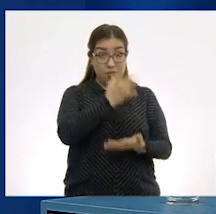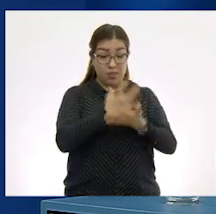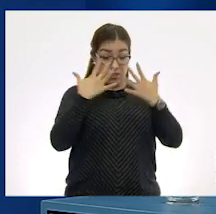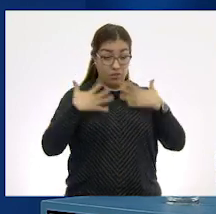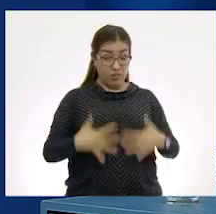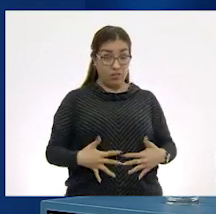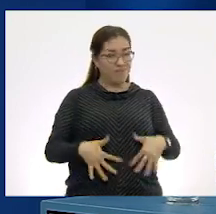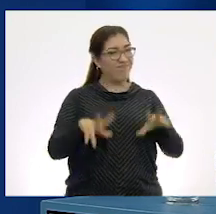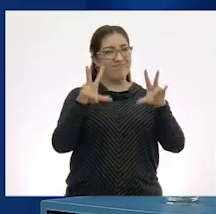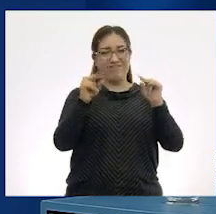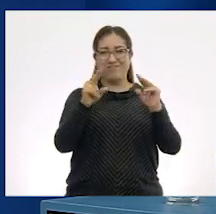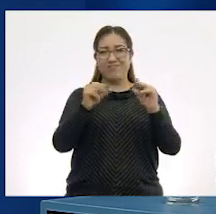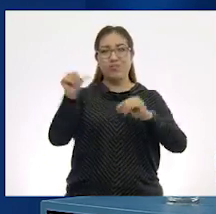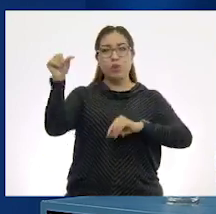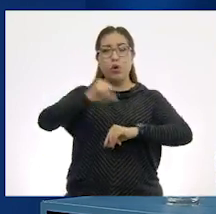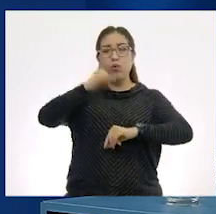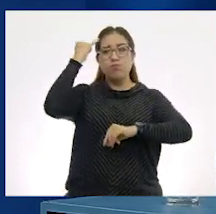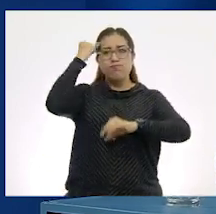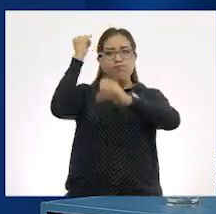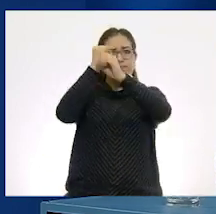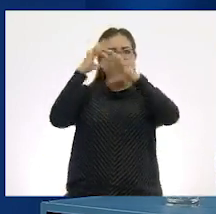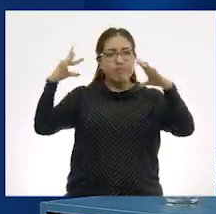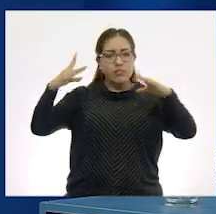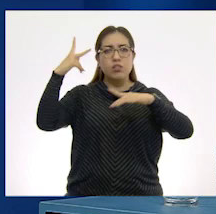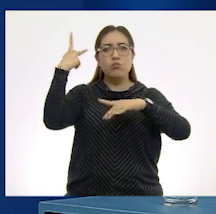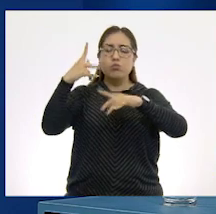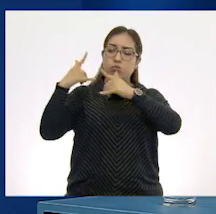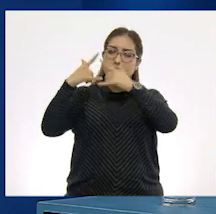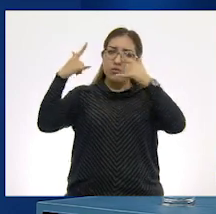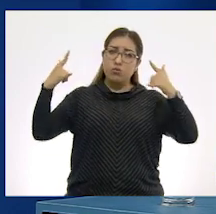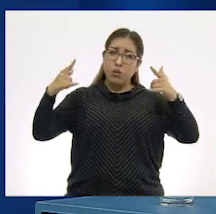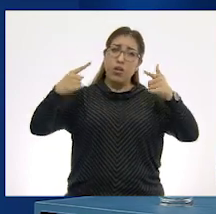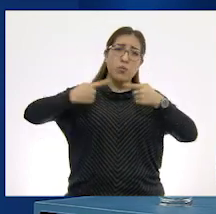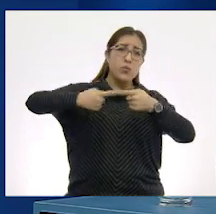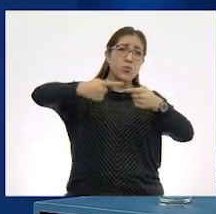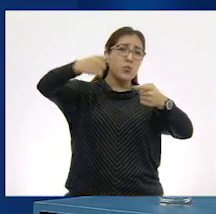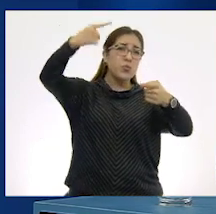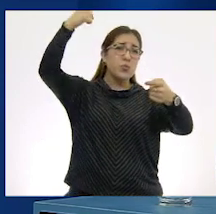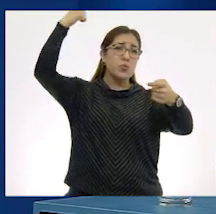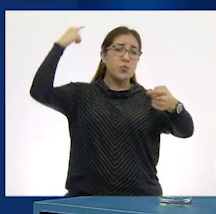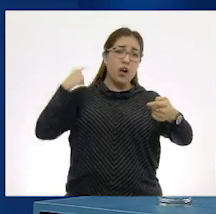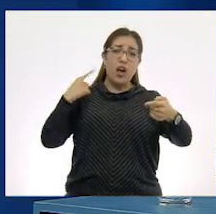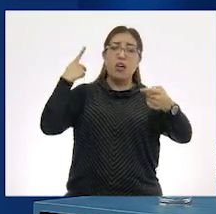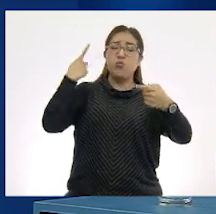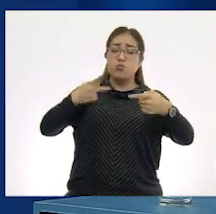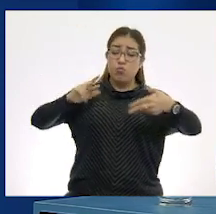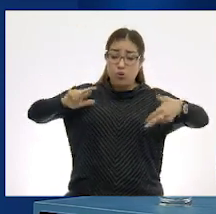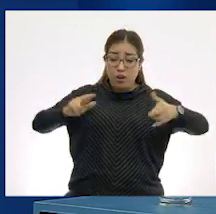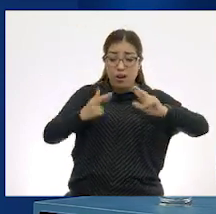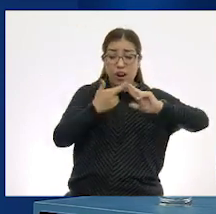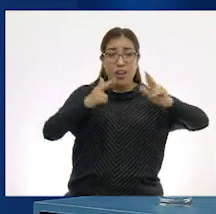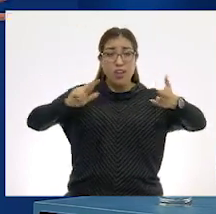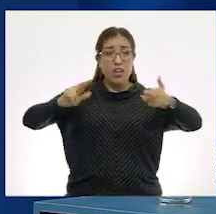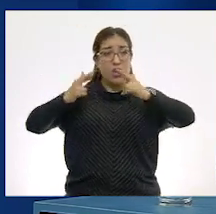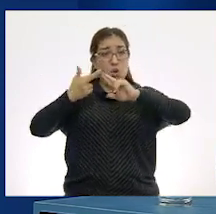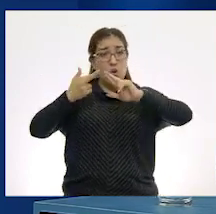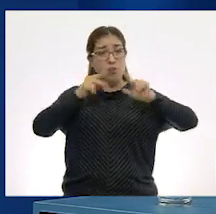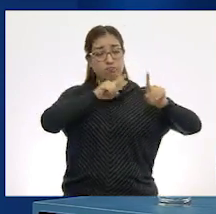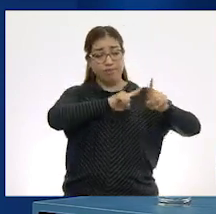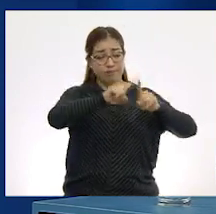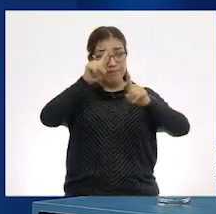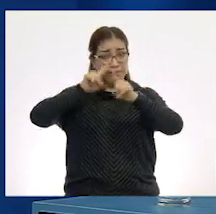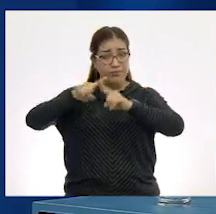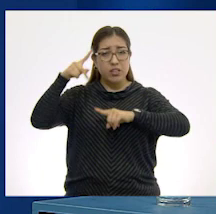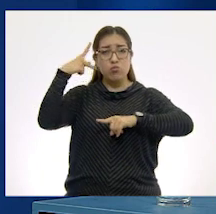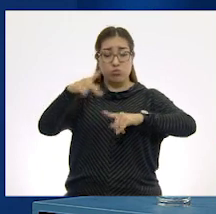nuestra visión, debemos revisar su historia y las regiones que lo conforman, incluso la vestimenta de cada clase